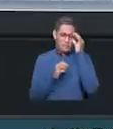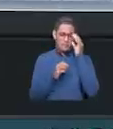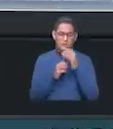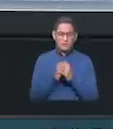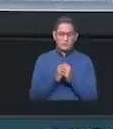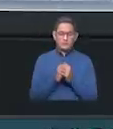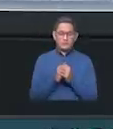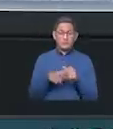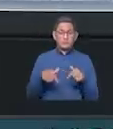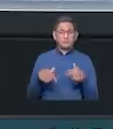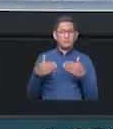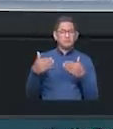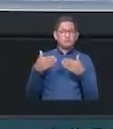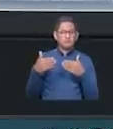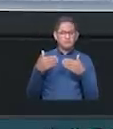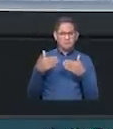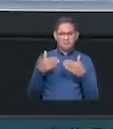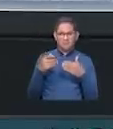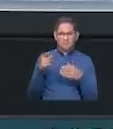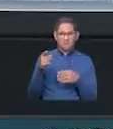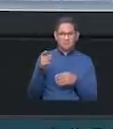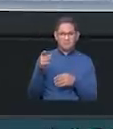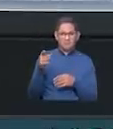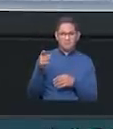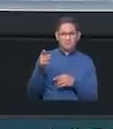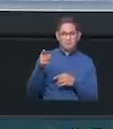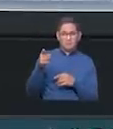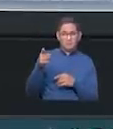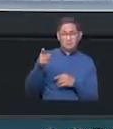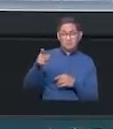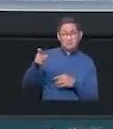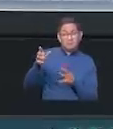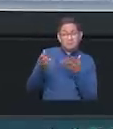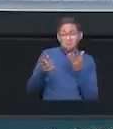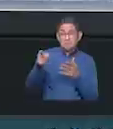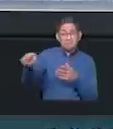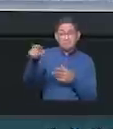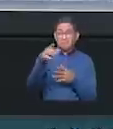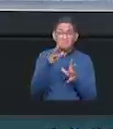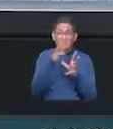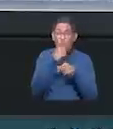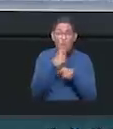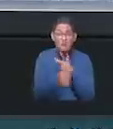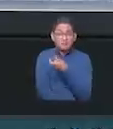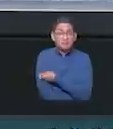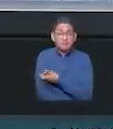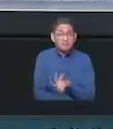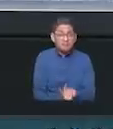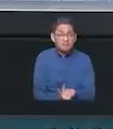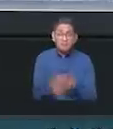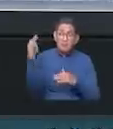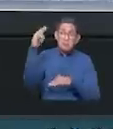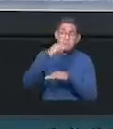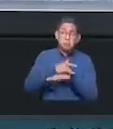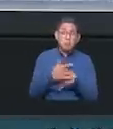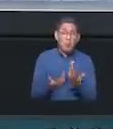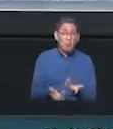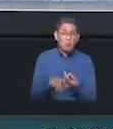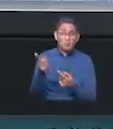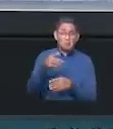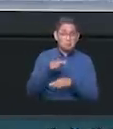a la república de panamá para pasajeros que no cuenten con una vacunación kobe 19